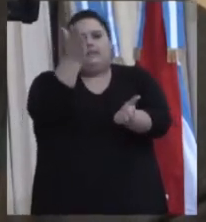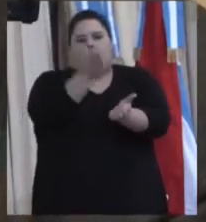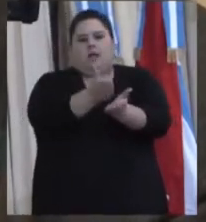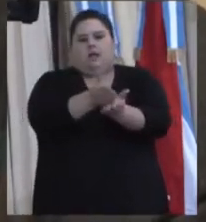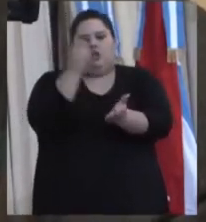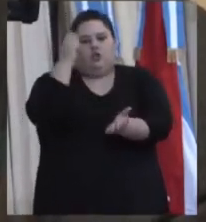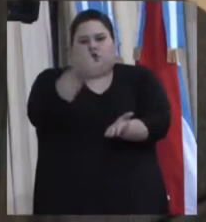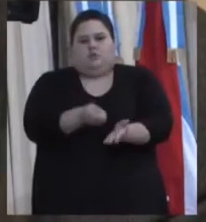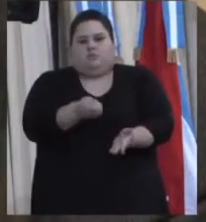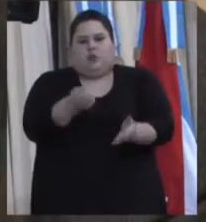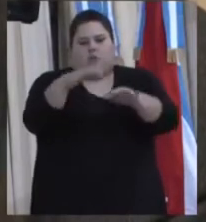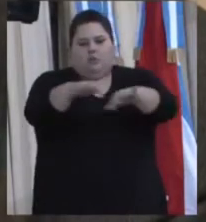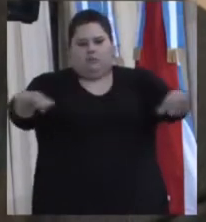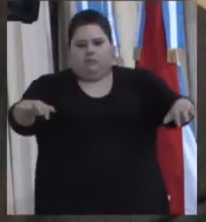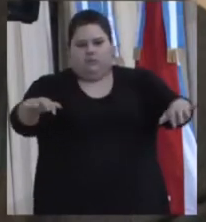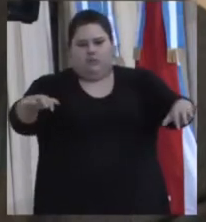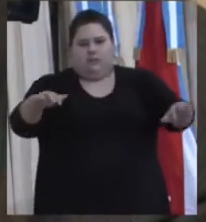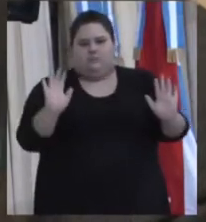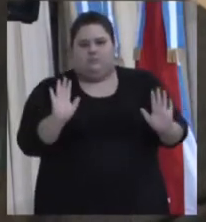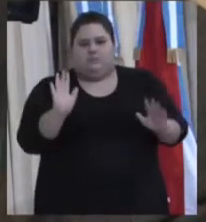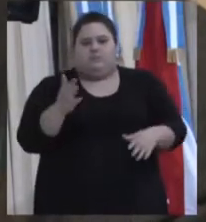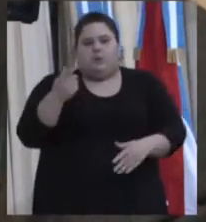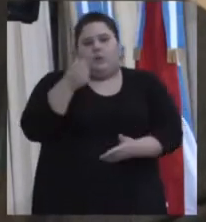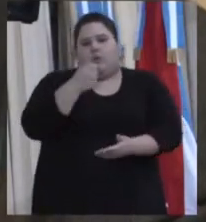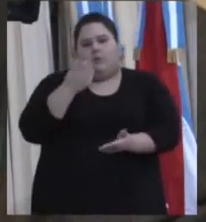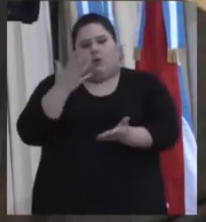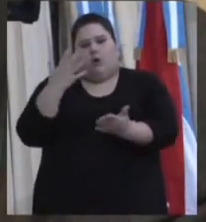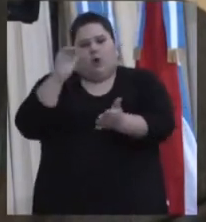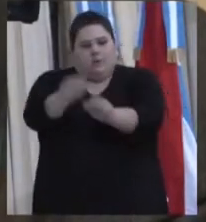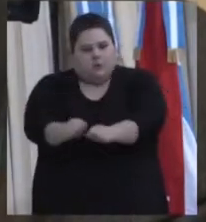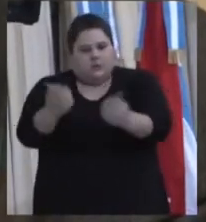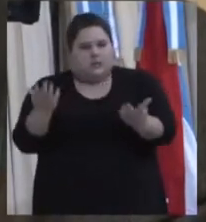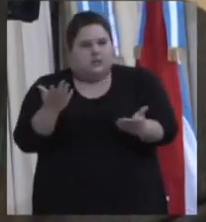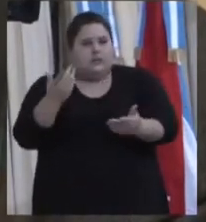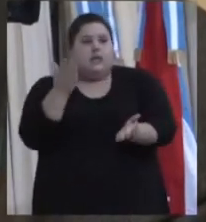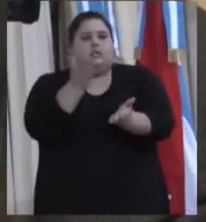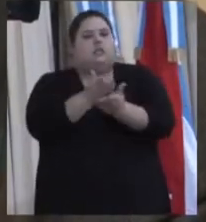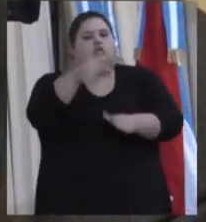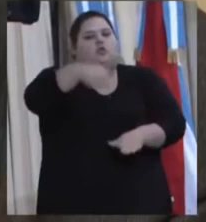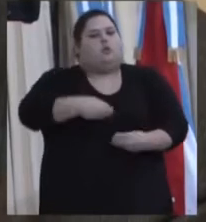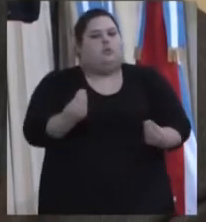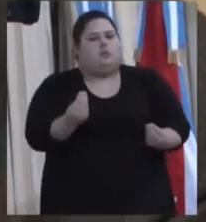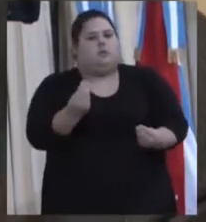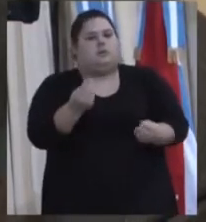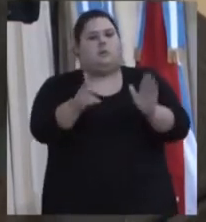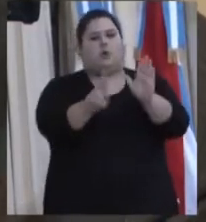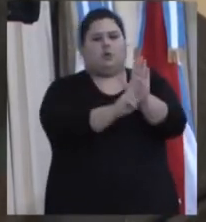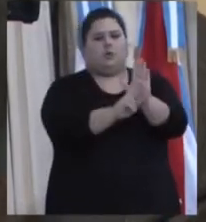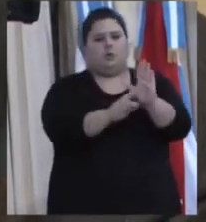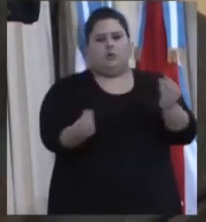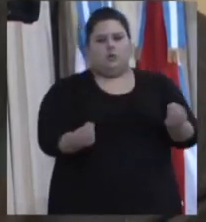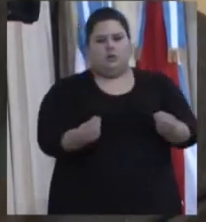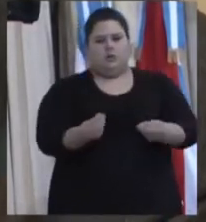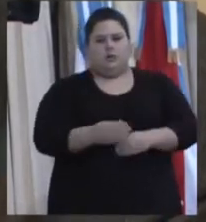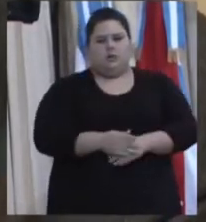esto y se quedó solo con la potestas. Es decir, el derecho hoy se basa en poder regular y decidir. Y lo único